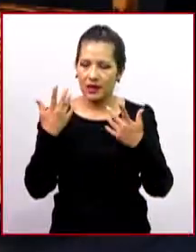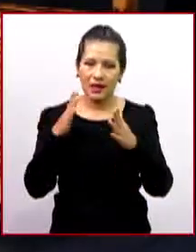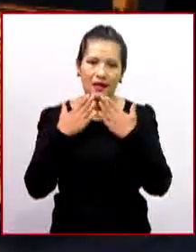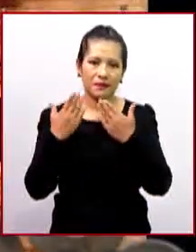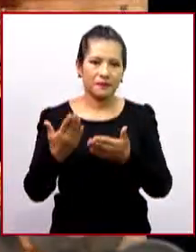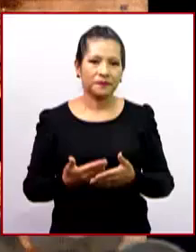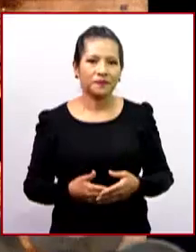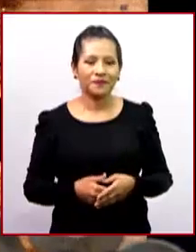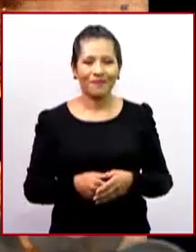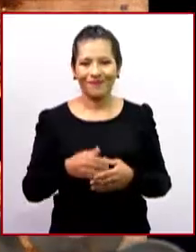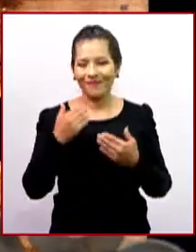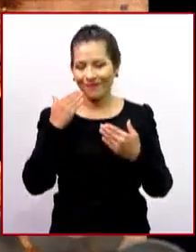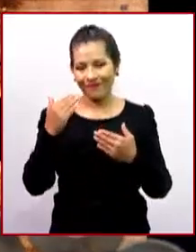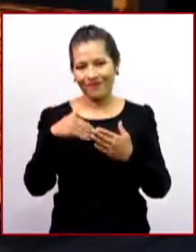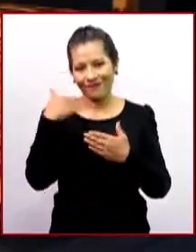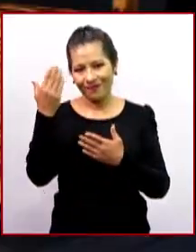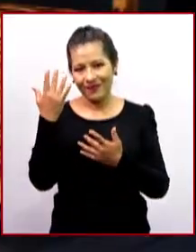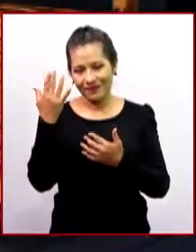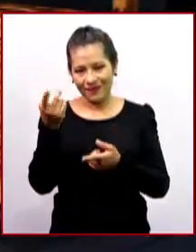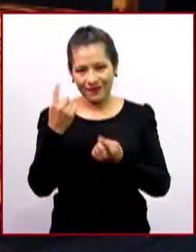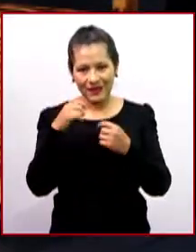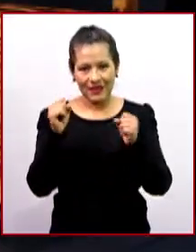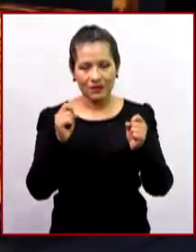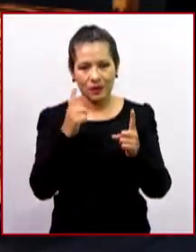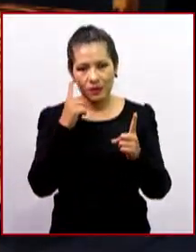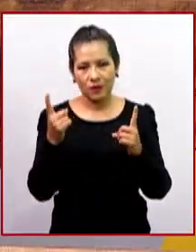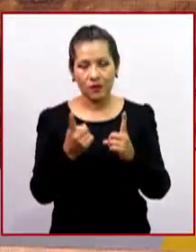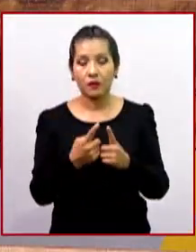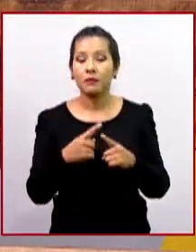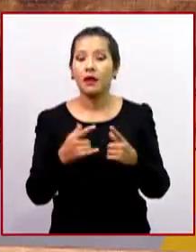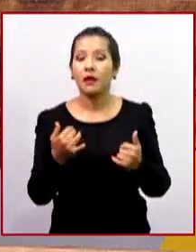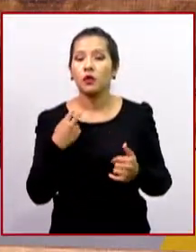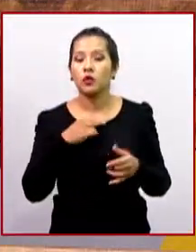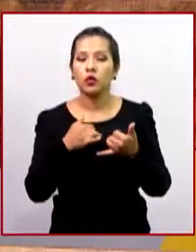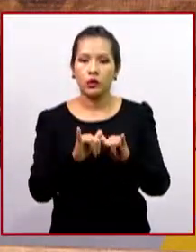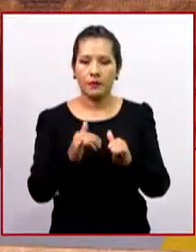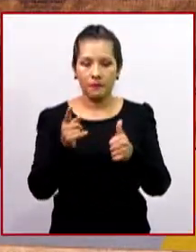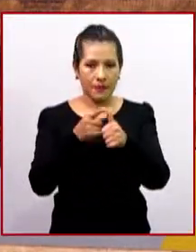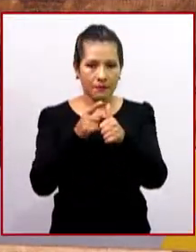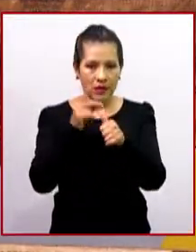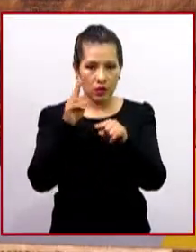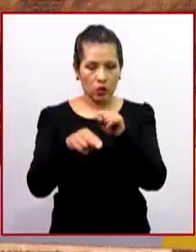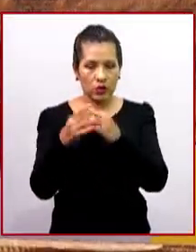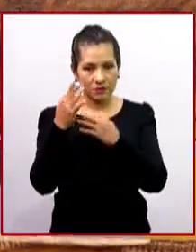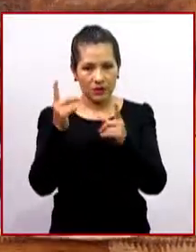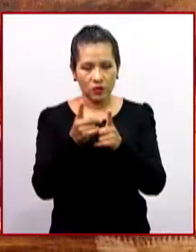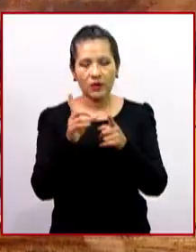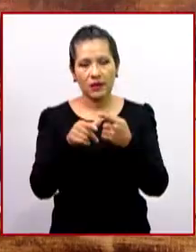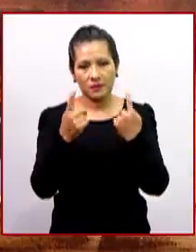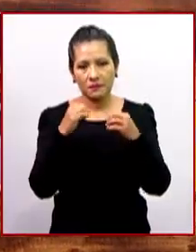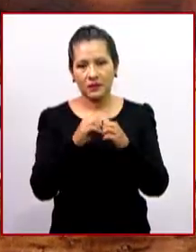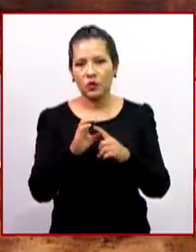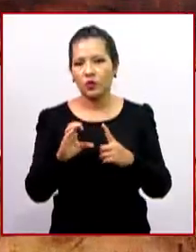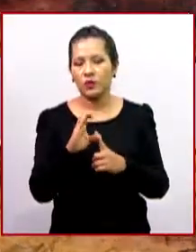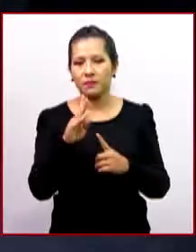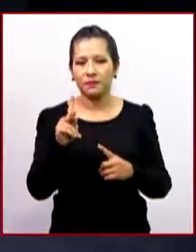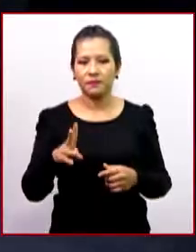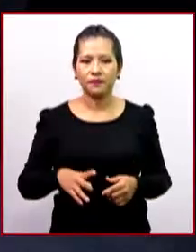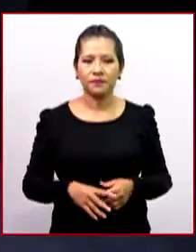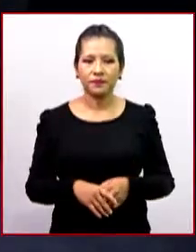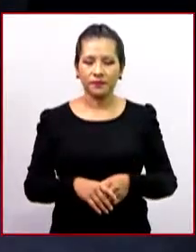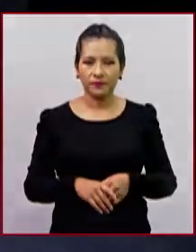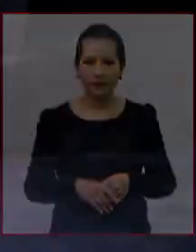Mil gracias, te esperamos. Eso, muchas gracias. Nosotros continuamos con más, nos vamos a un corte así chiquitito, ya venimos en Culturas BTV.